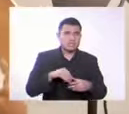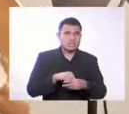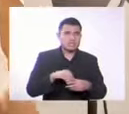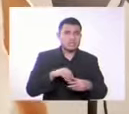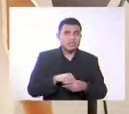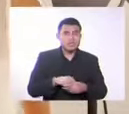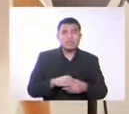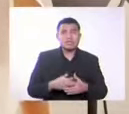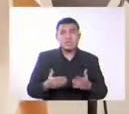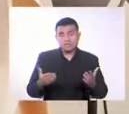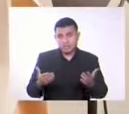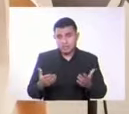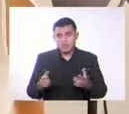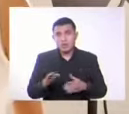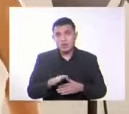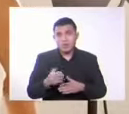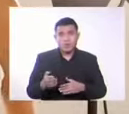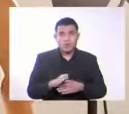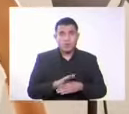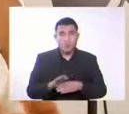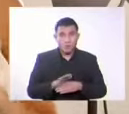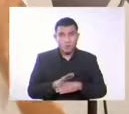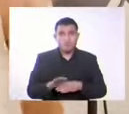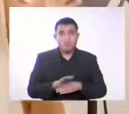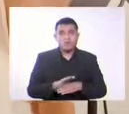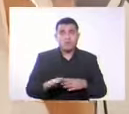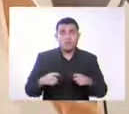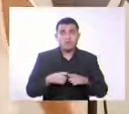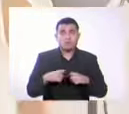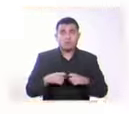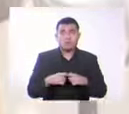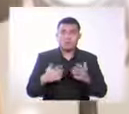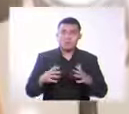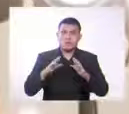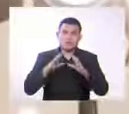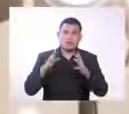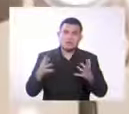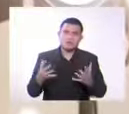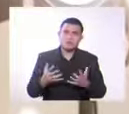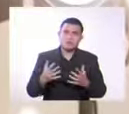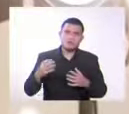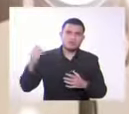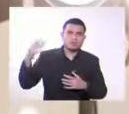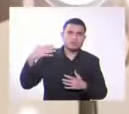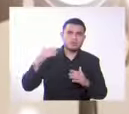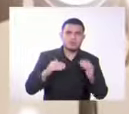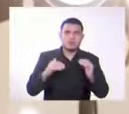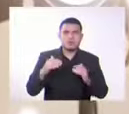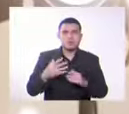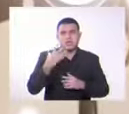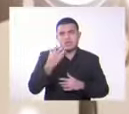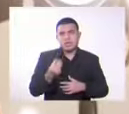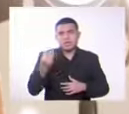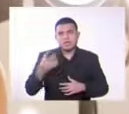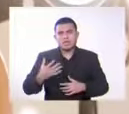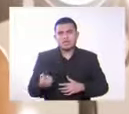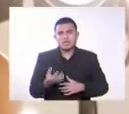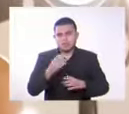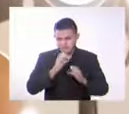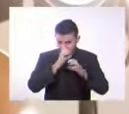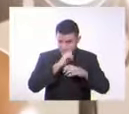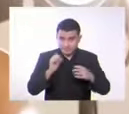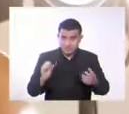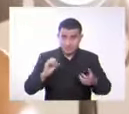consumo de energía. El potencial es tan inmenso como la energía del sol. Solo hace falta que día a día nuevos científicos se unan